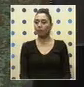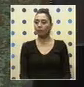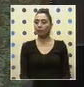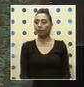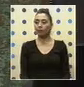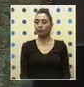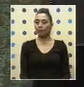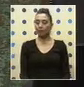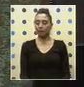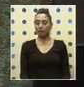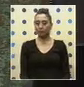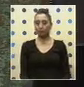Gracias, diputado Chilin. Gracias. Gracias. Gracias. Gracias. Gracias. Gracias.